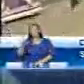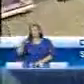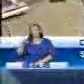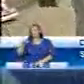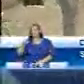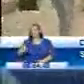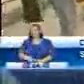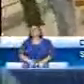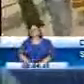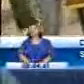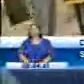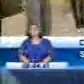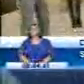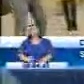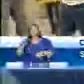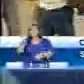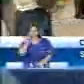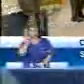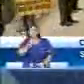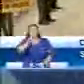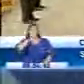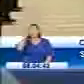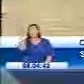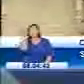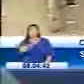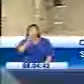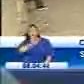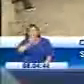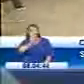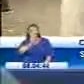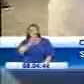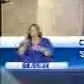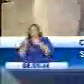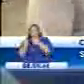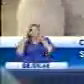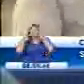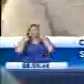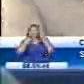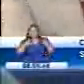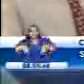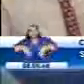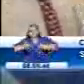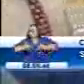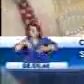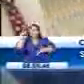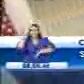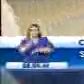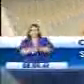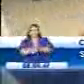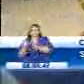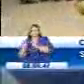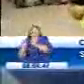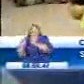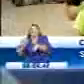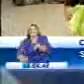12 horas Ya primero de agosto arrancan directamente los agentes civiles de la ATM los cuales han sido formados en nuestra escuela de